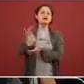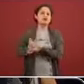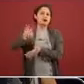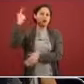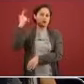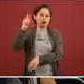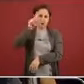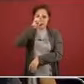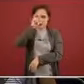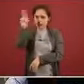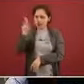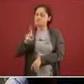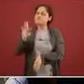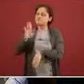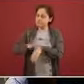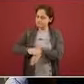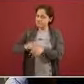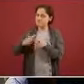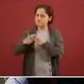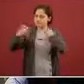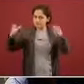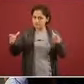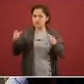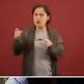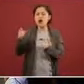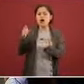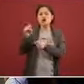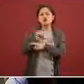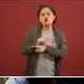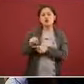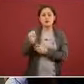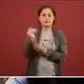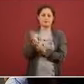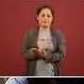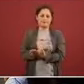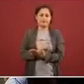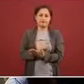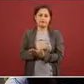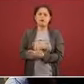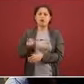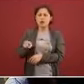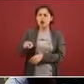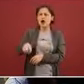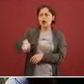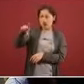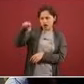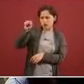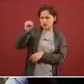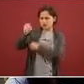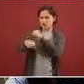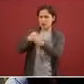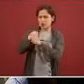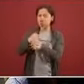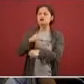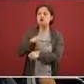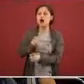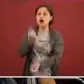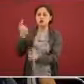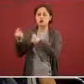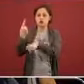graves comparado con casos leves, aunque también existen casos leves en adultos mayores. La